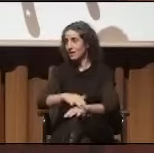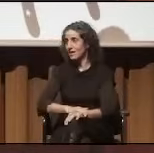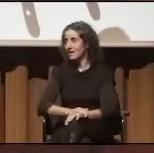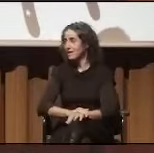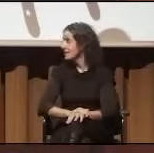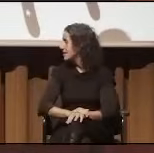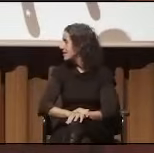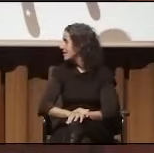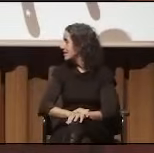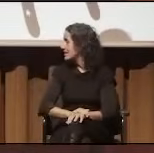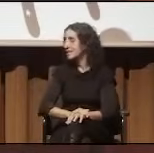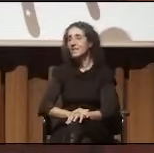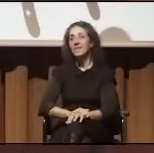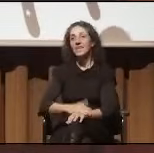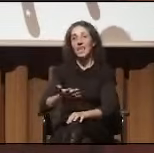todos.